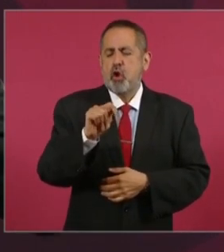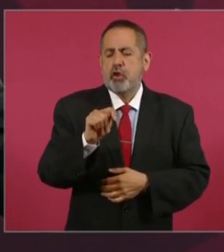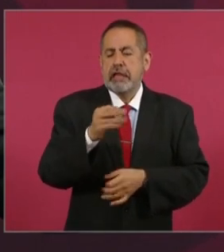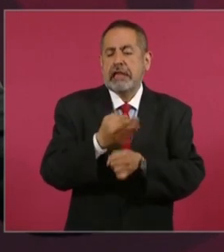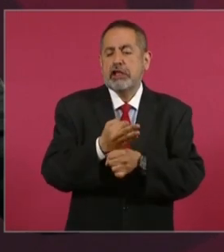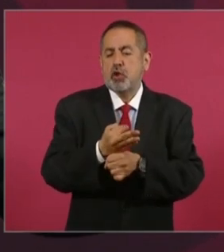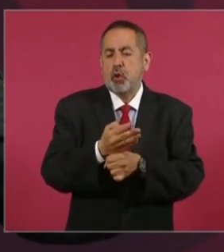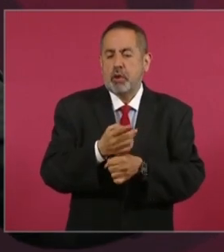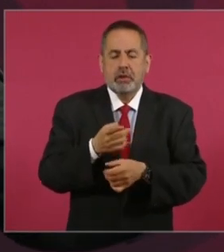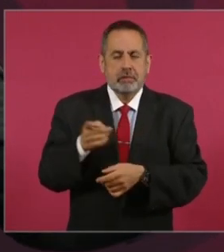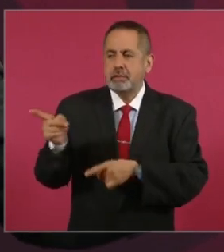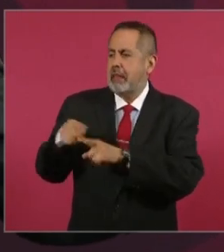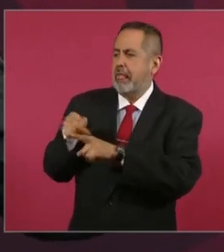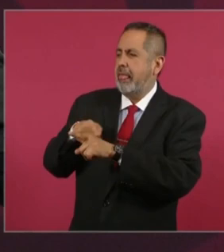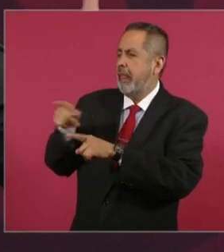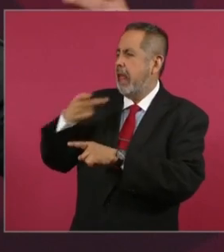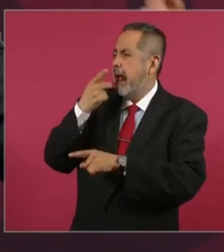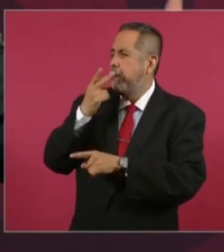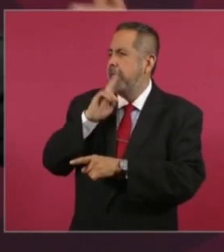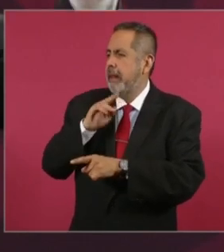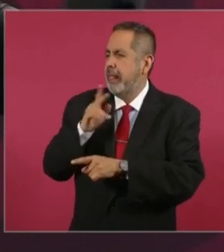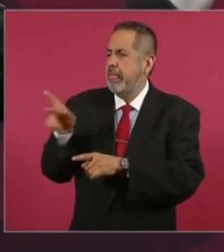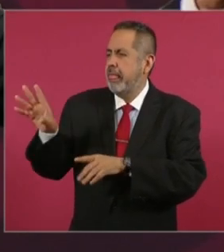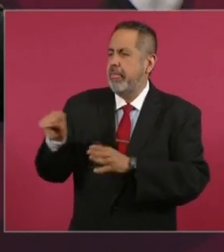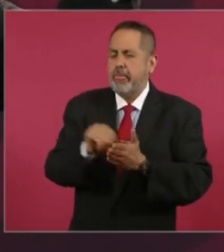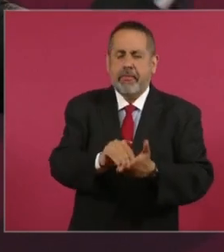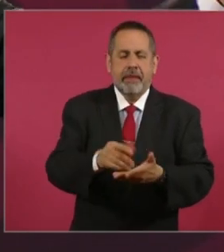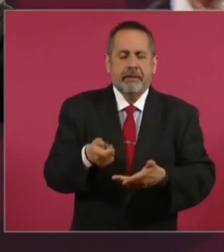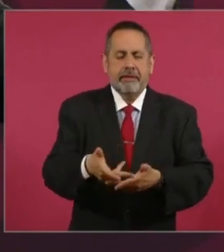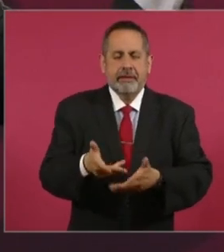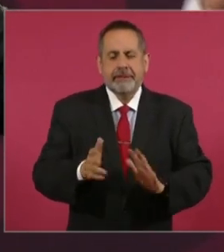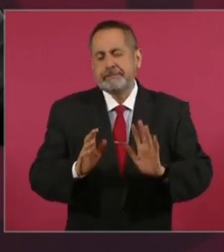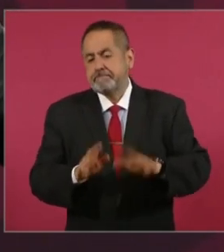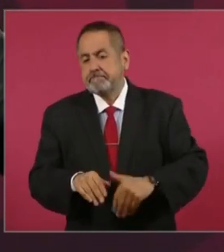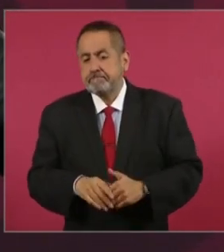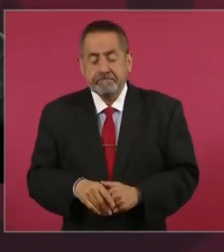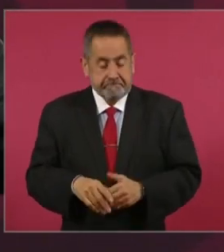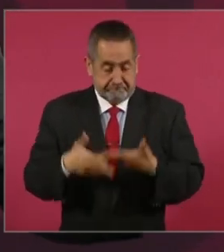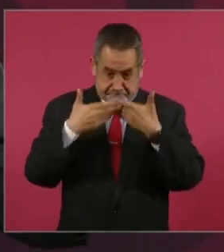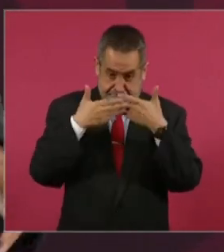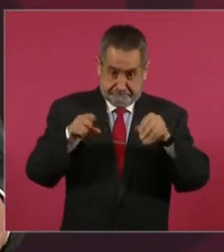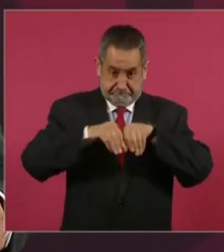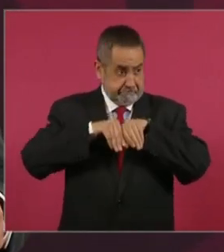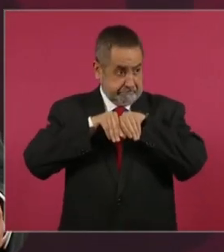porque se burlaban. El caso es que se pone todo al descubierto,